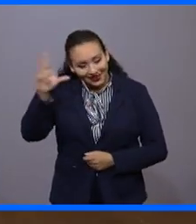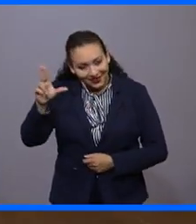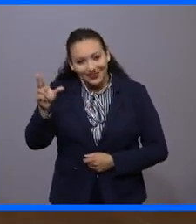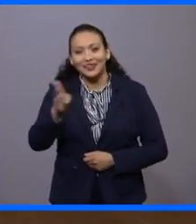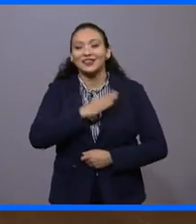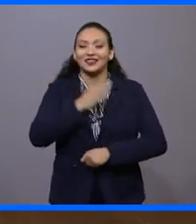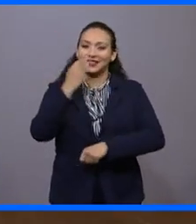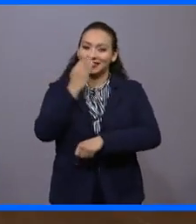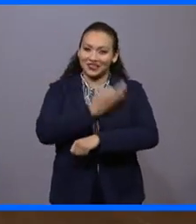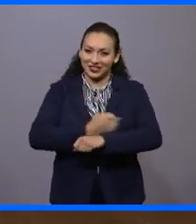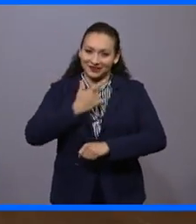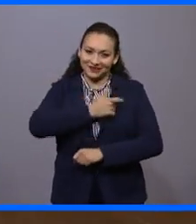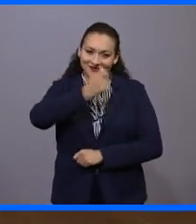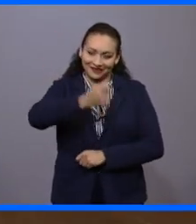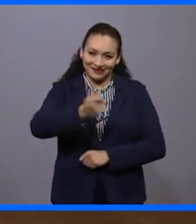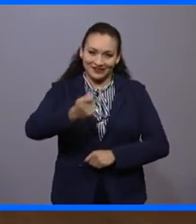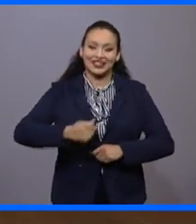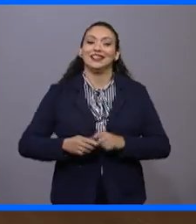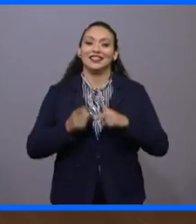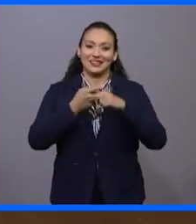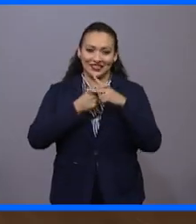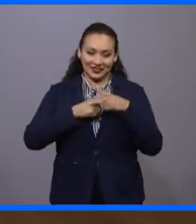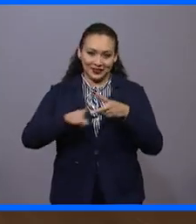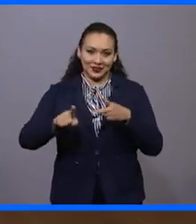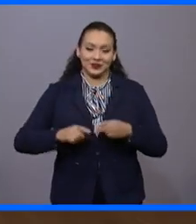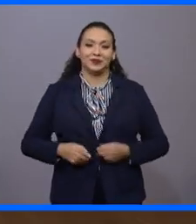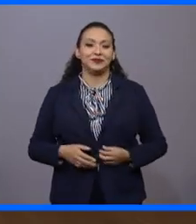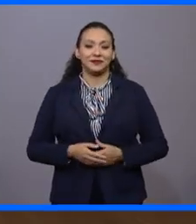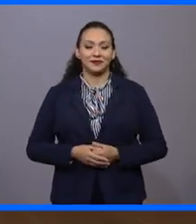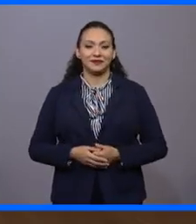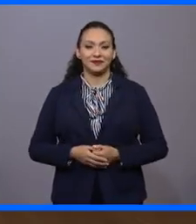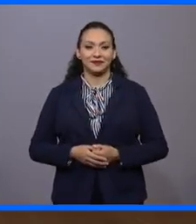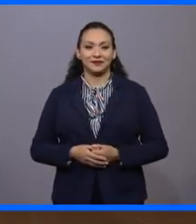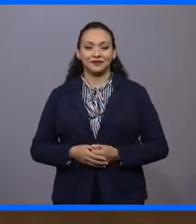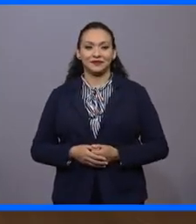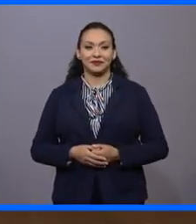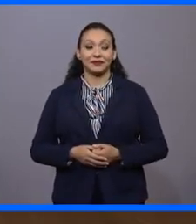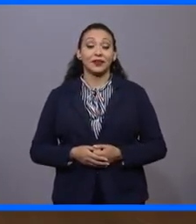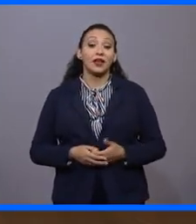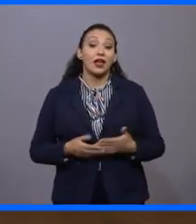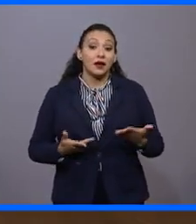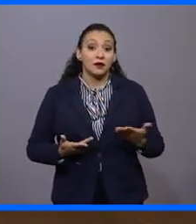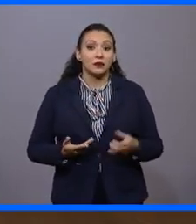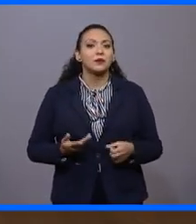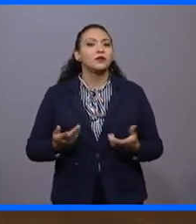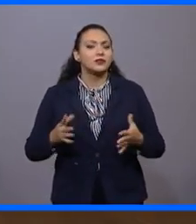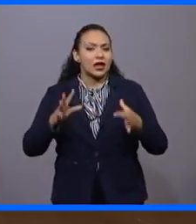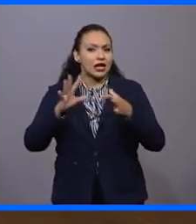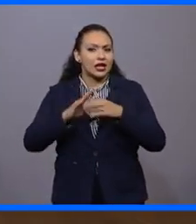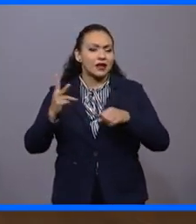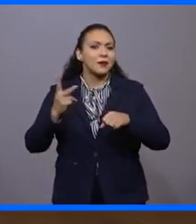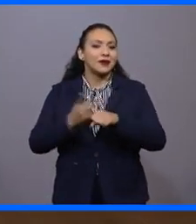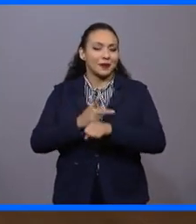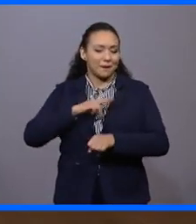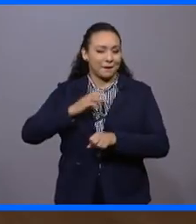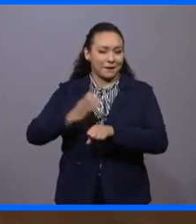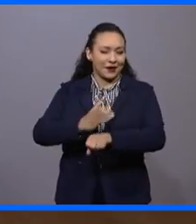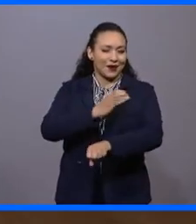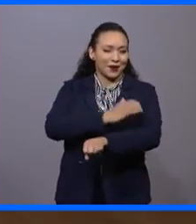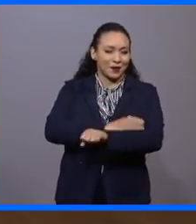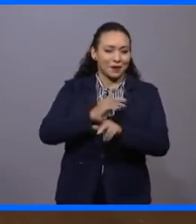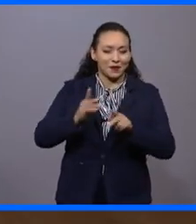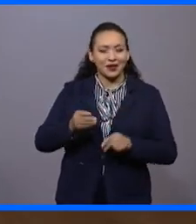señas mexicana. Vámonos con todas las noticias. Y abrimos precisamente con el reporte de mi compañero Mario López